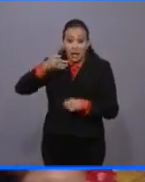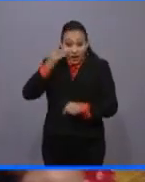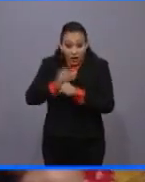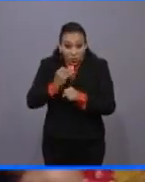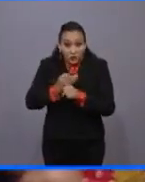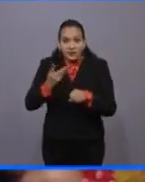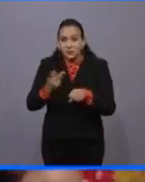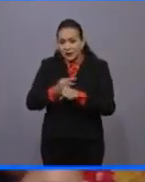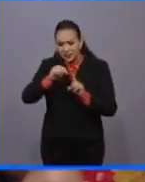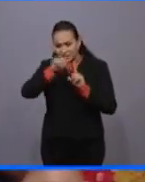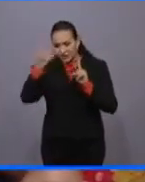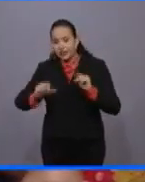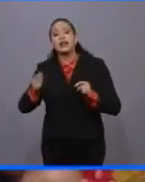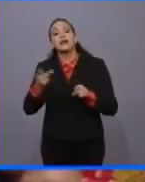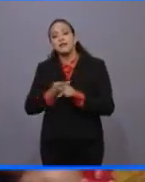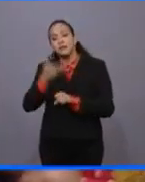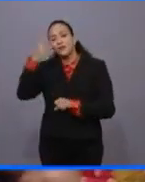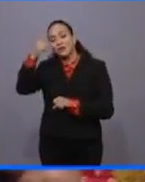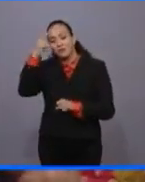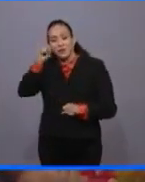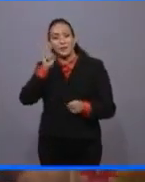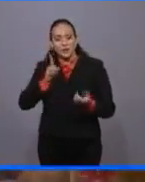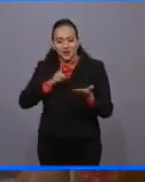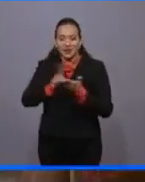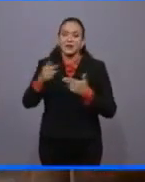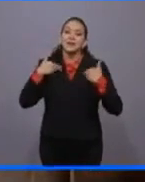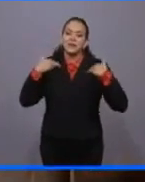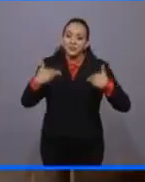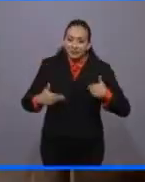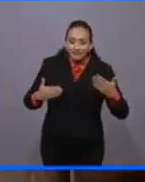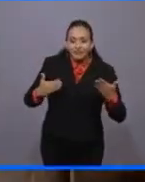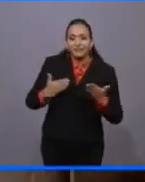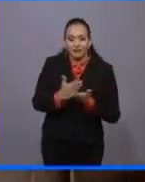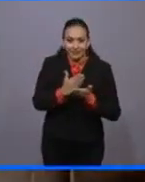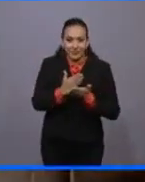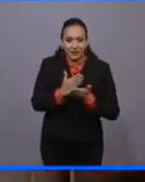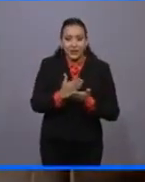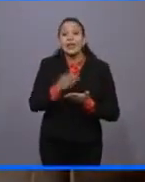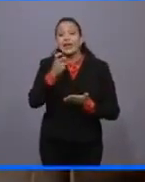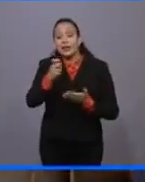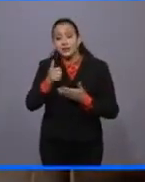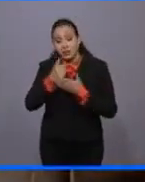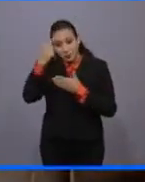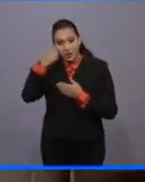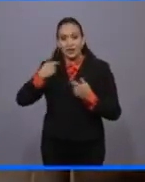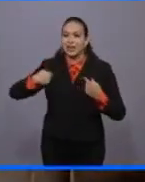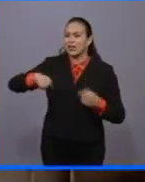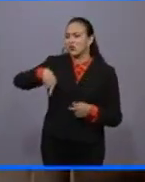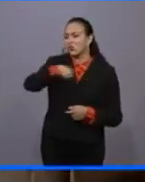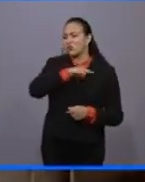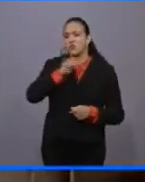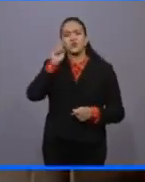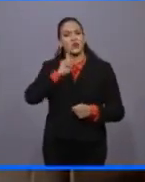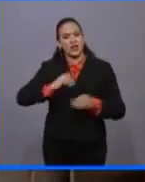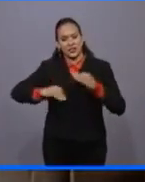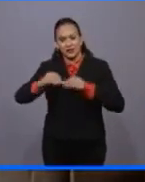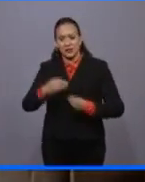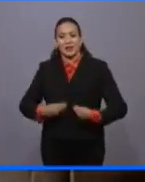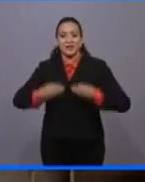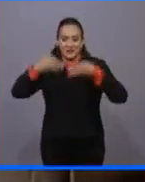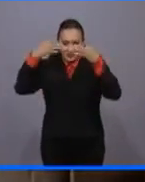el respeto pleno de sus derechos humanos para que vivamos todas nosotras con